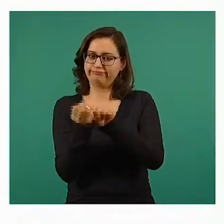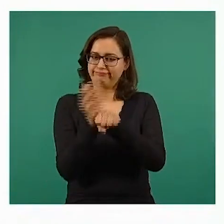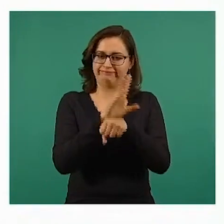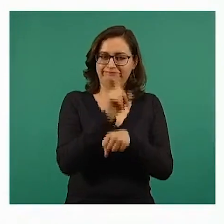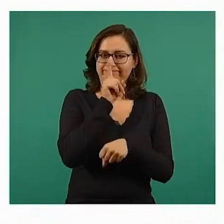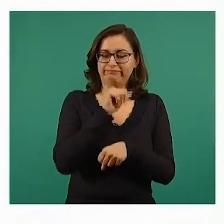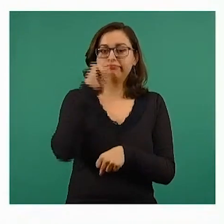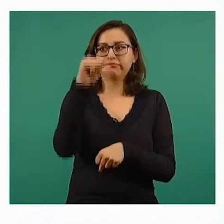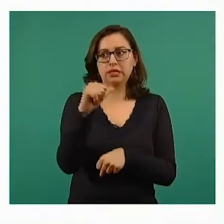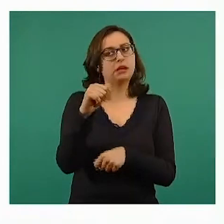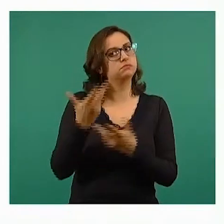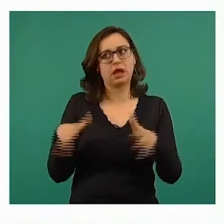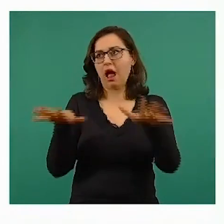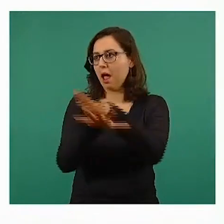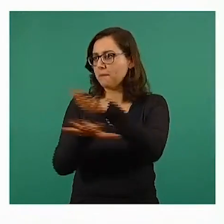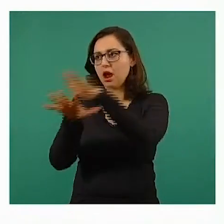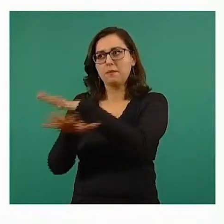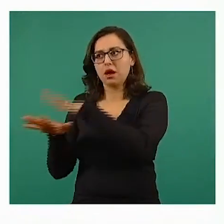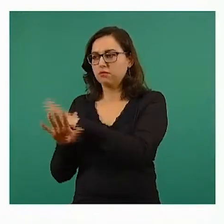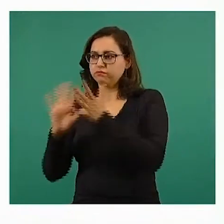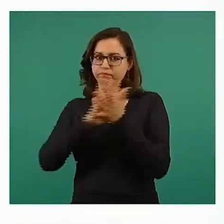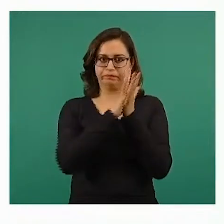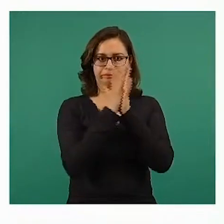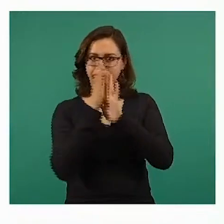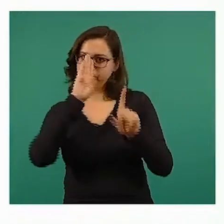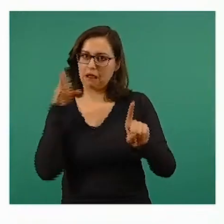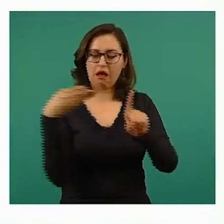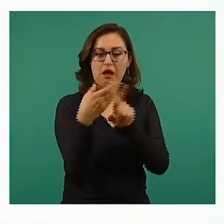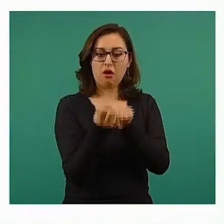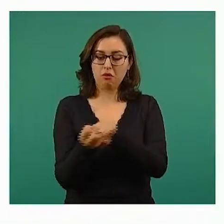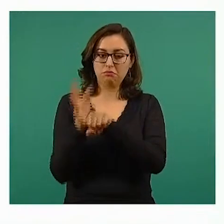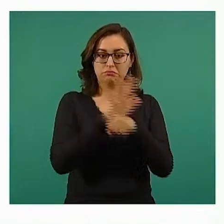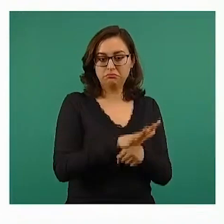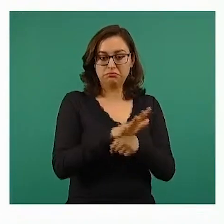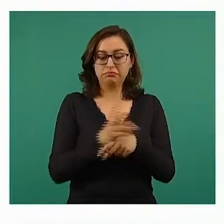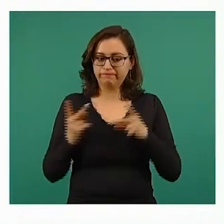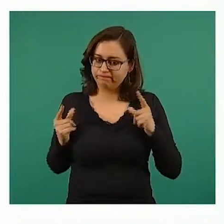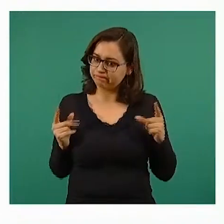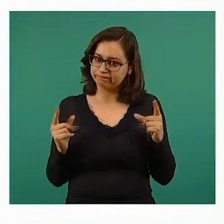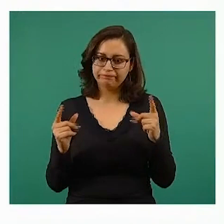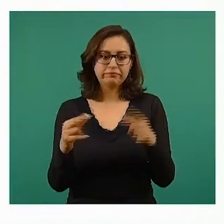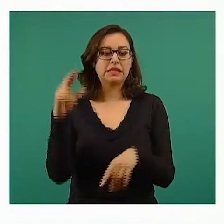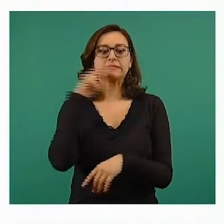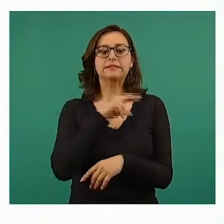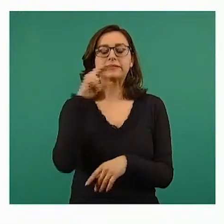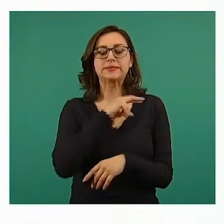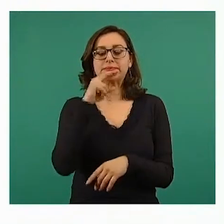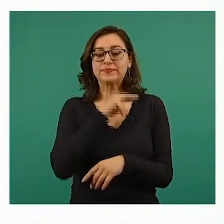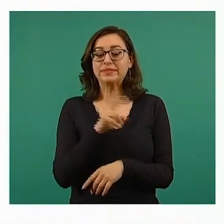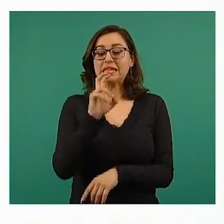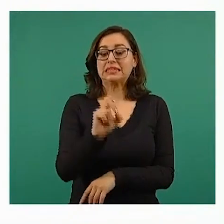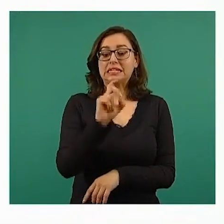intervención, con un costo menor, con una apertura e inicio de operaciones muy rápida. Estamos hablando de que en